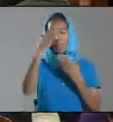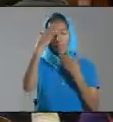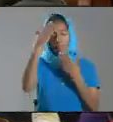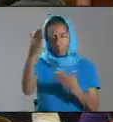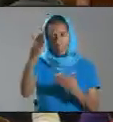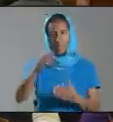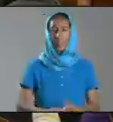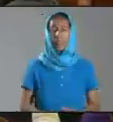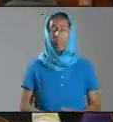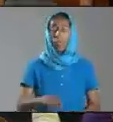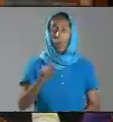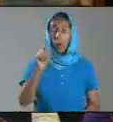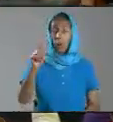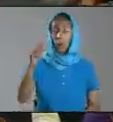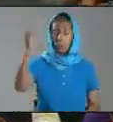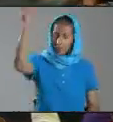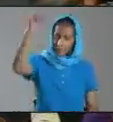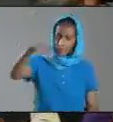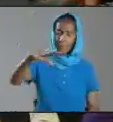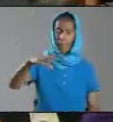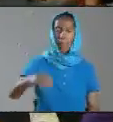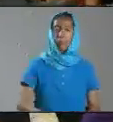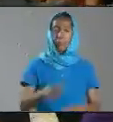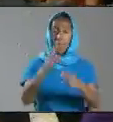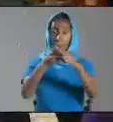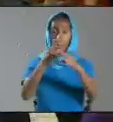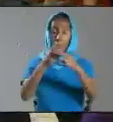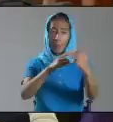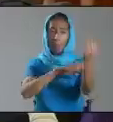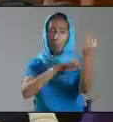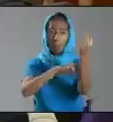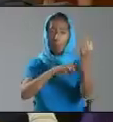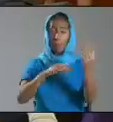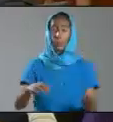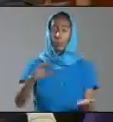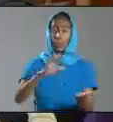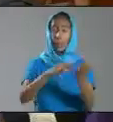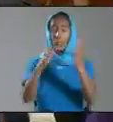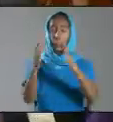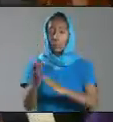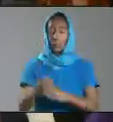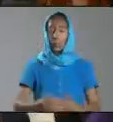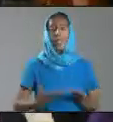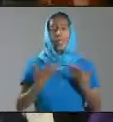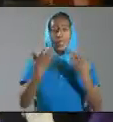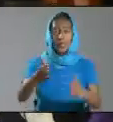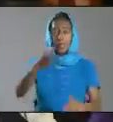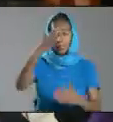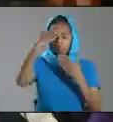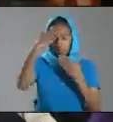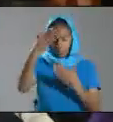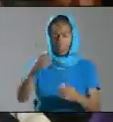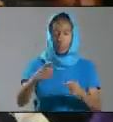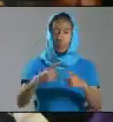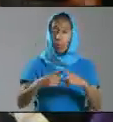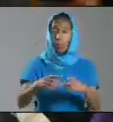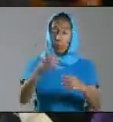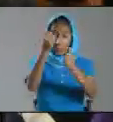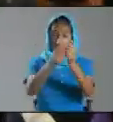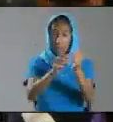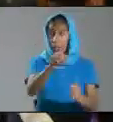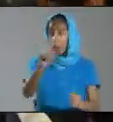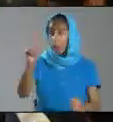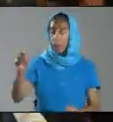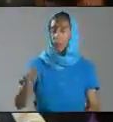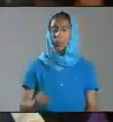los bendecimos. Los bendecimos en el nombre poderoso de Jesús, y te damos gracias por cada uno de ellos,